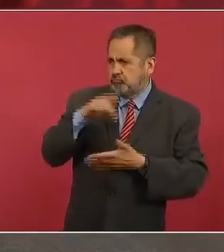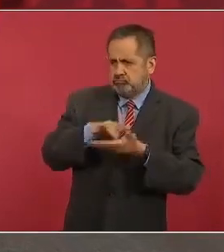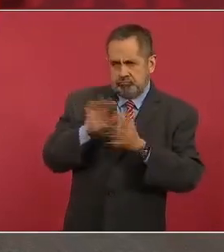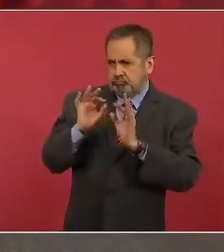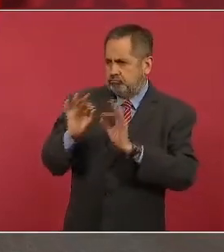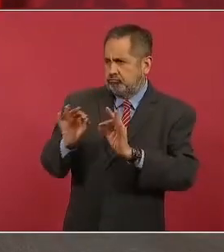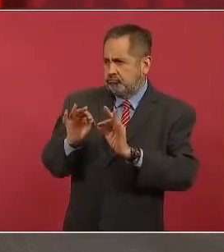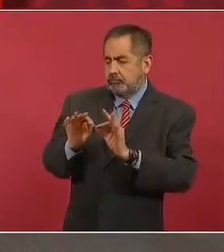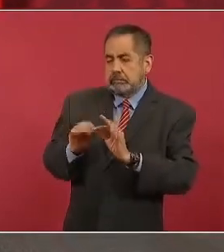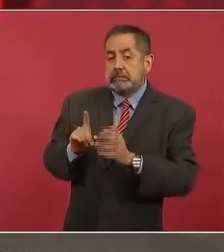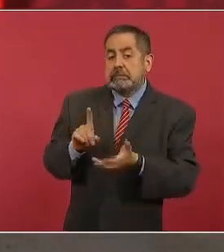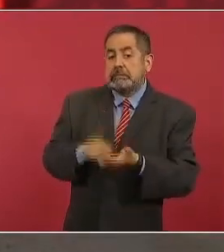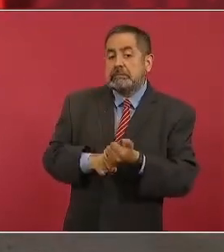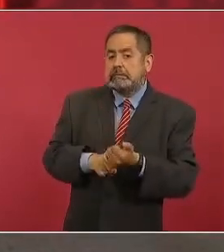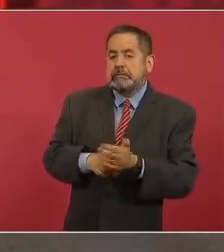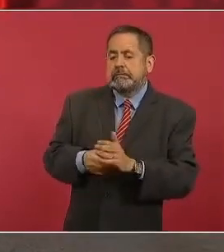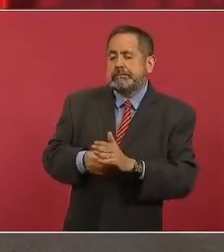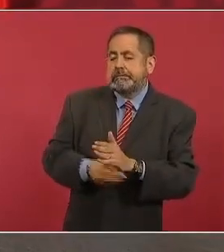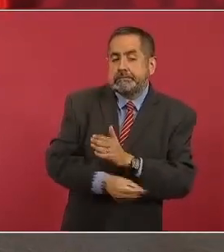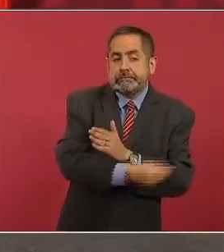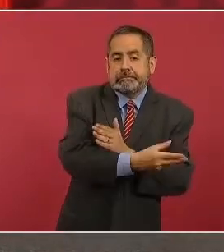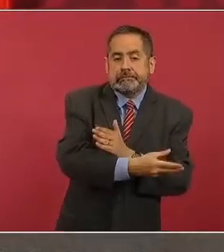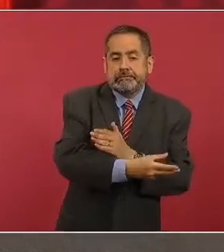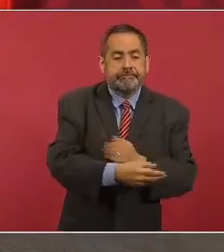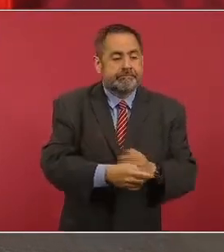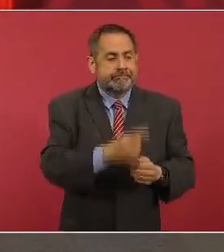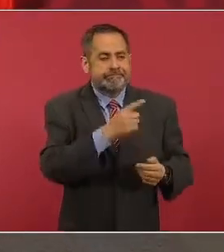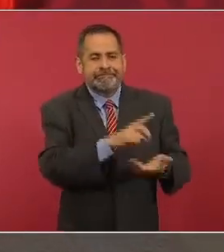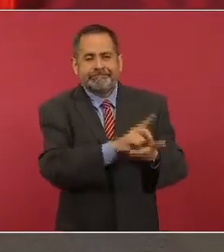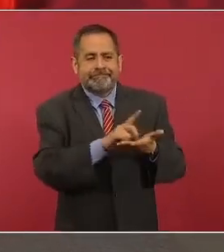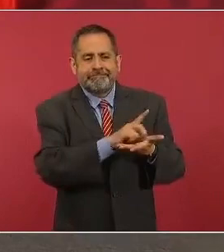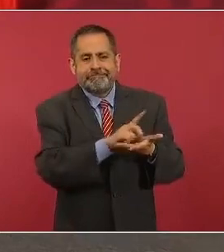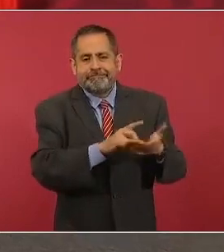para fines médicos,